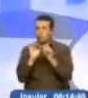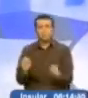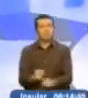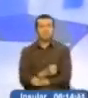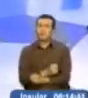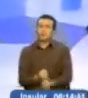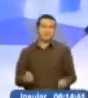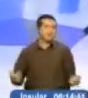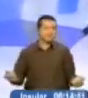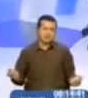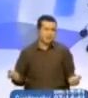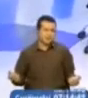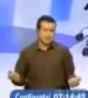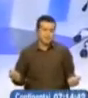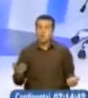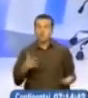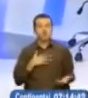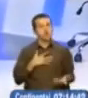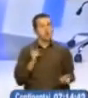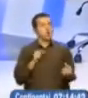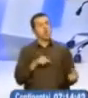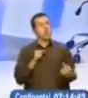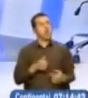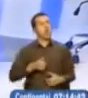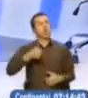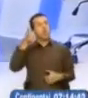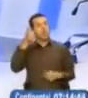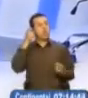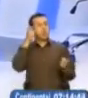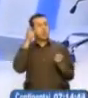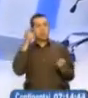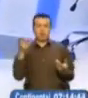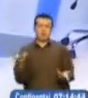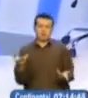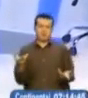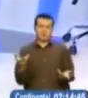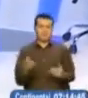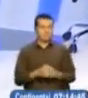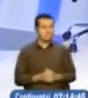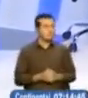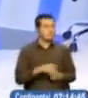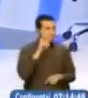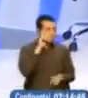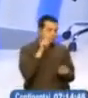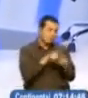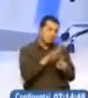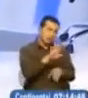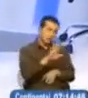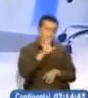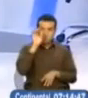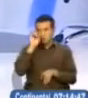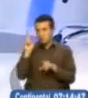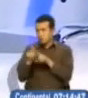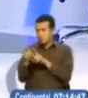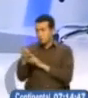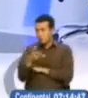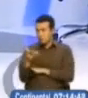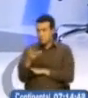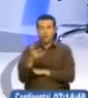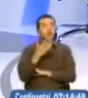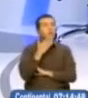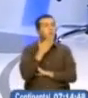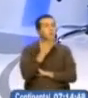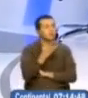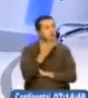cuando estás confrontando por el poder. No estamos en el paraíso, pero vamos donde Emi. Emi, David discrepó contigo, tú discrepas con David, o